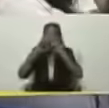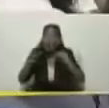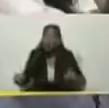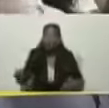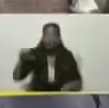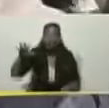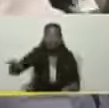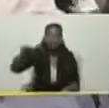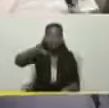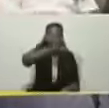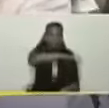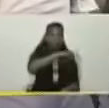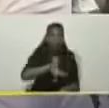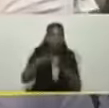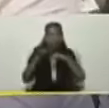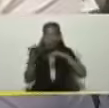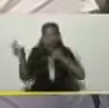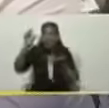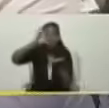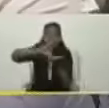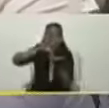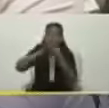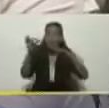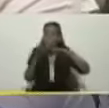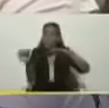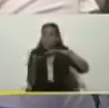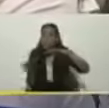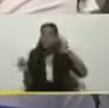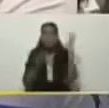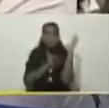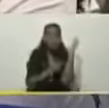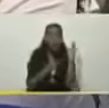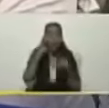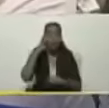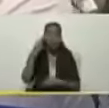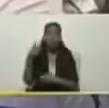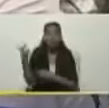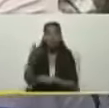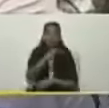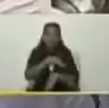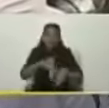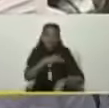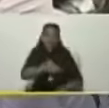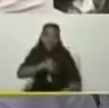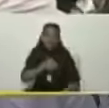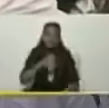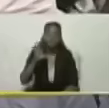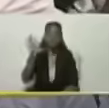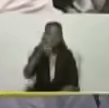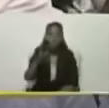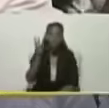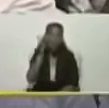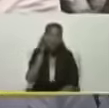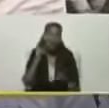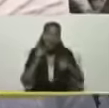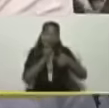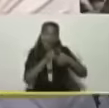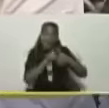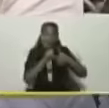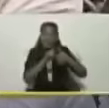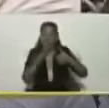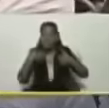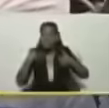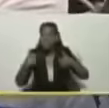los estados, en todos los territorios, en todos los municipios de la gran misión Venezuela Mujer en el Vértice 1, liderado